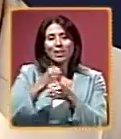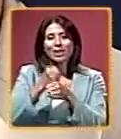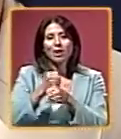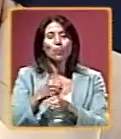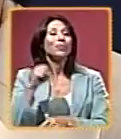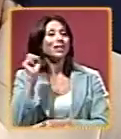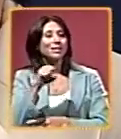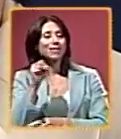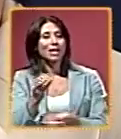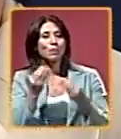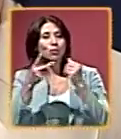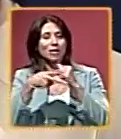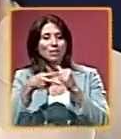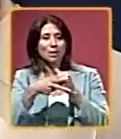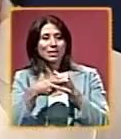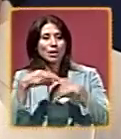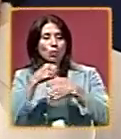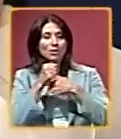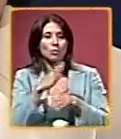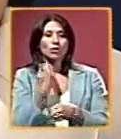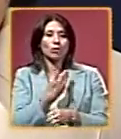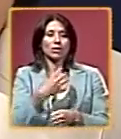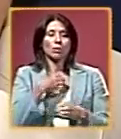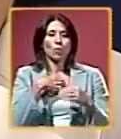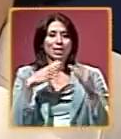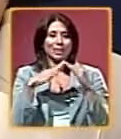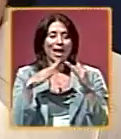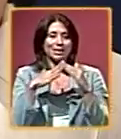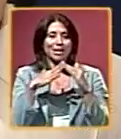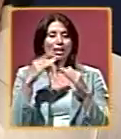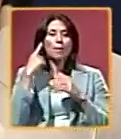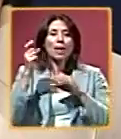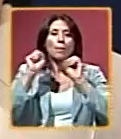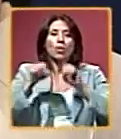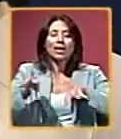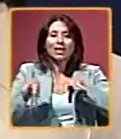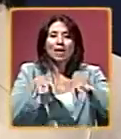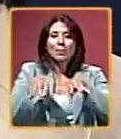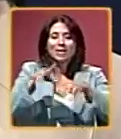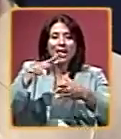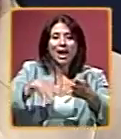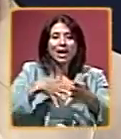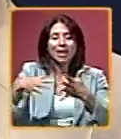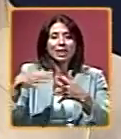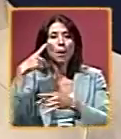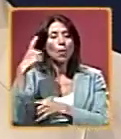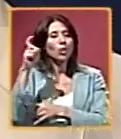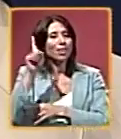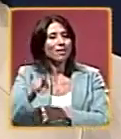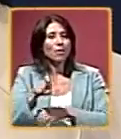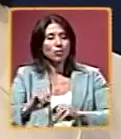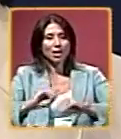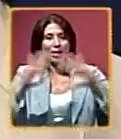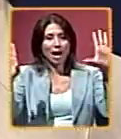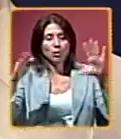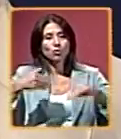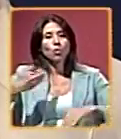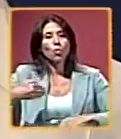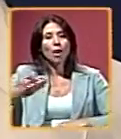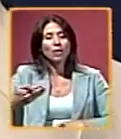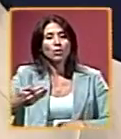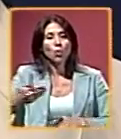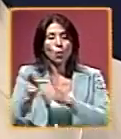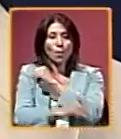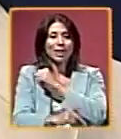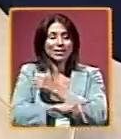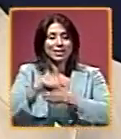casas, en las residencias, para poder dinamizar esa agenda, porque hay que ser muy claros. Cuando los